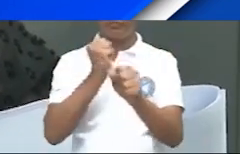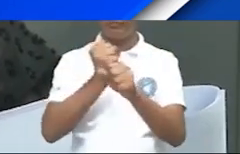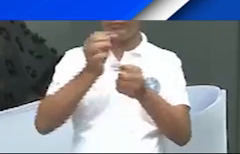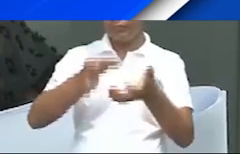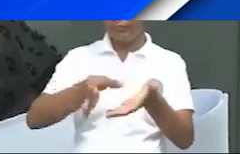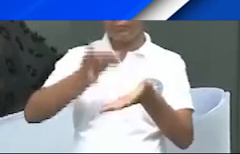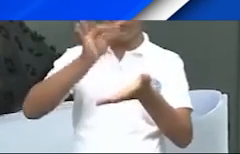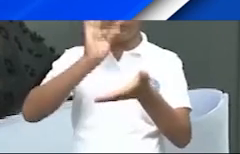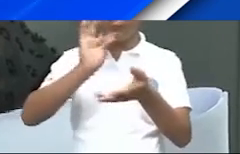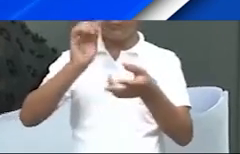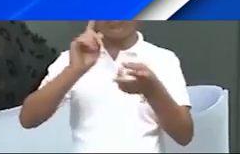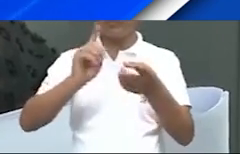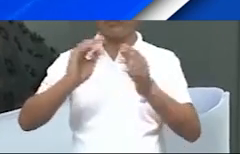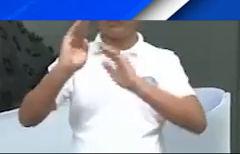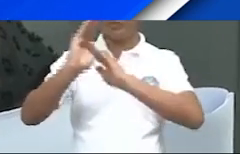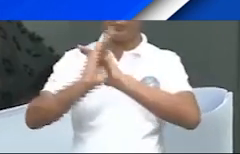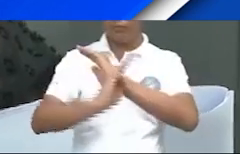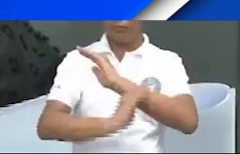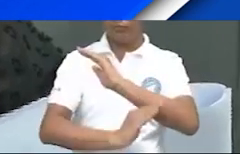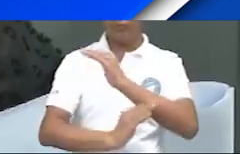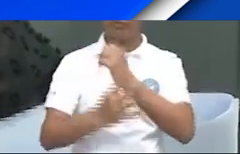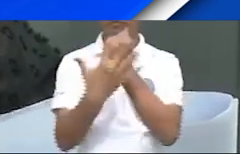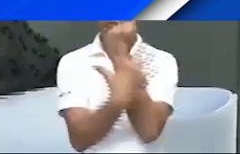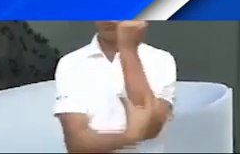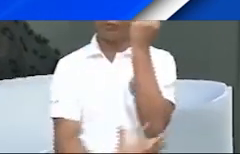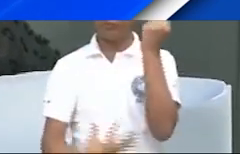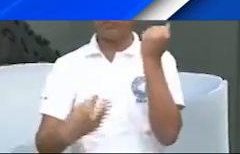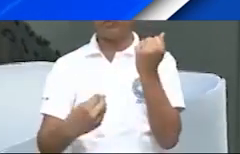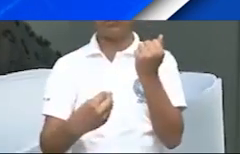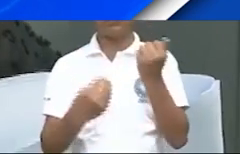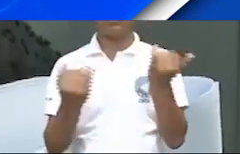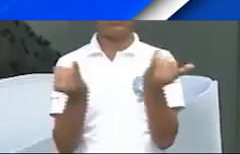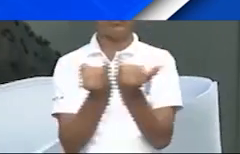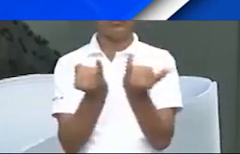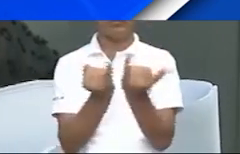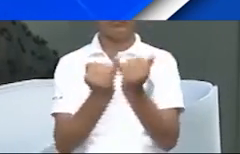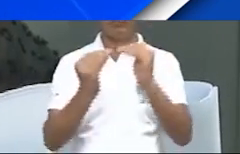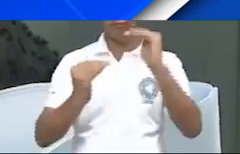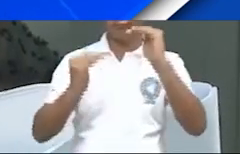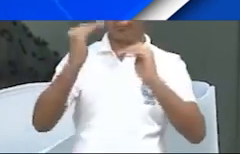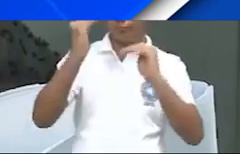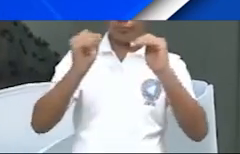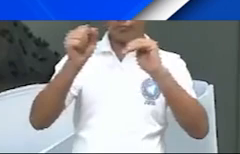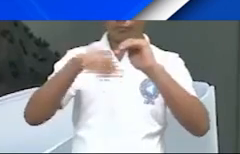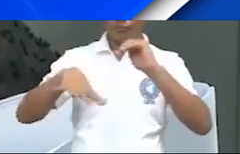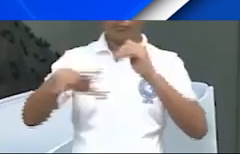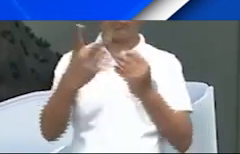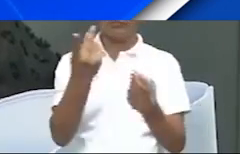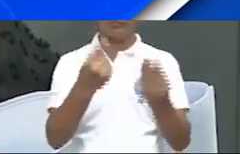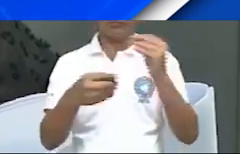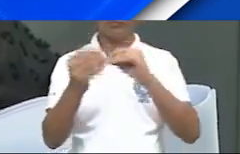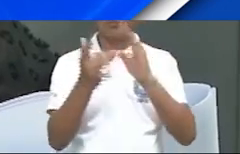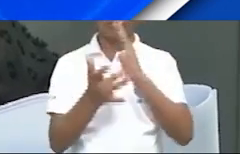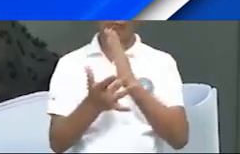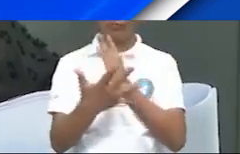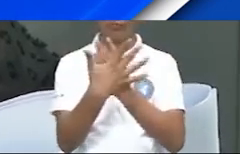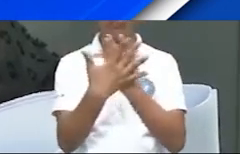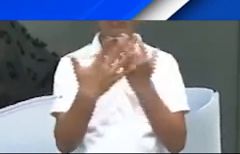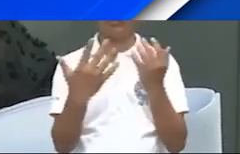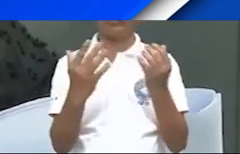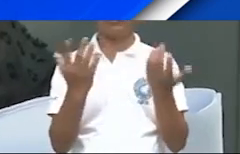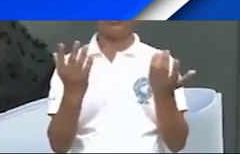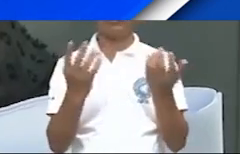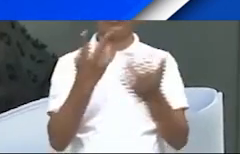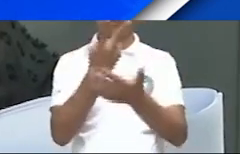café y la reducción de la disparidad social, económica y tecnológica entre